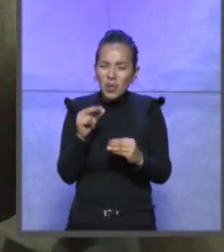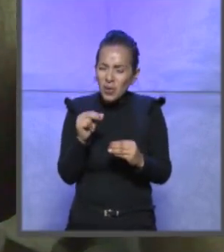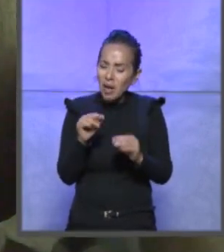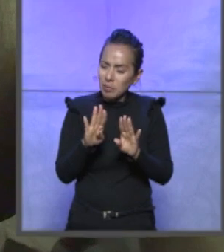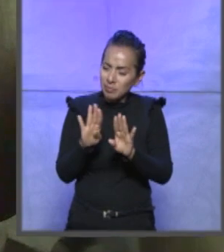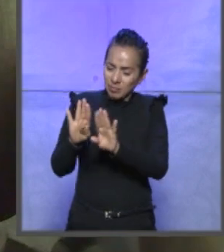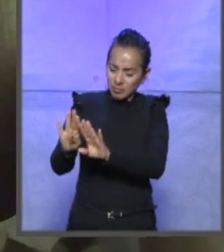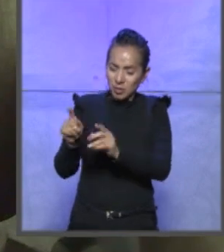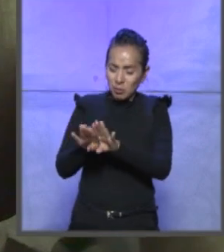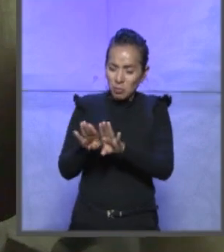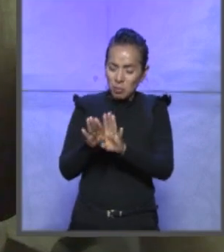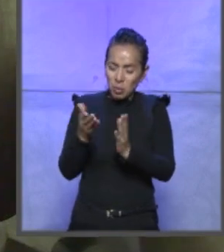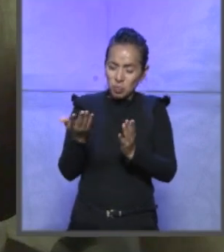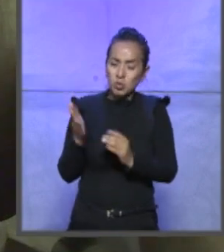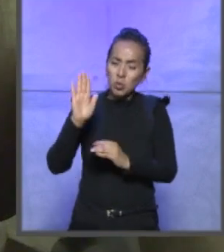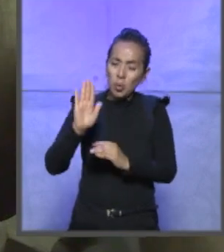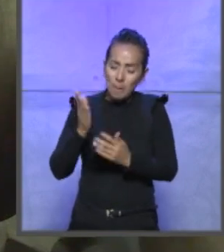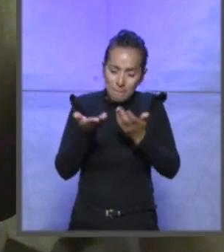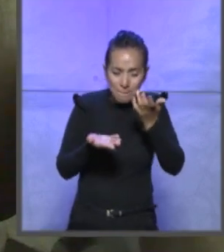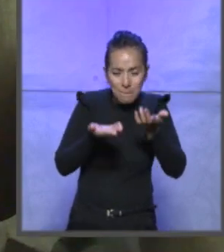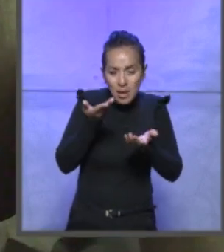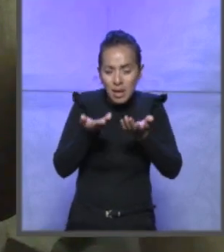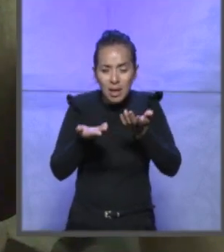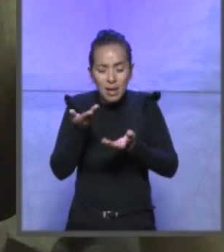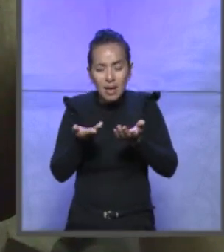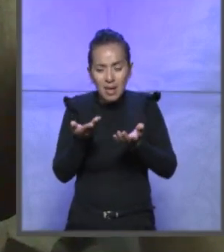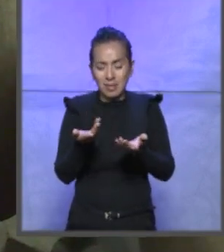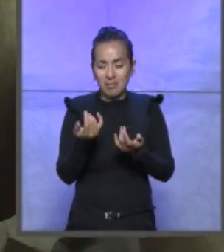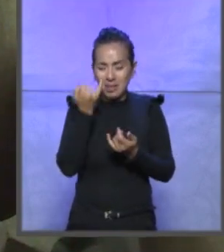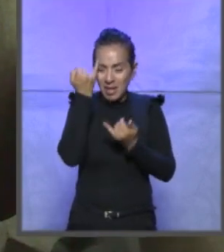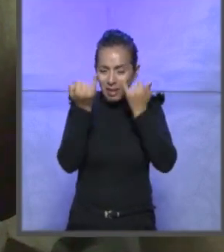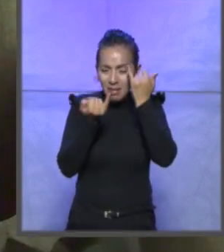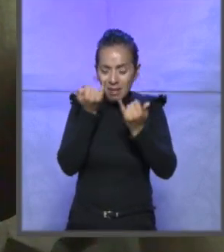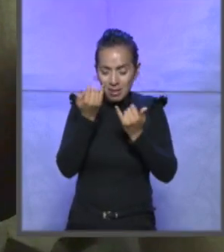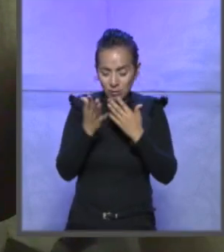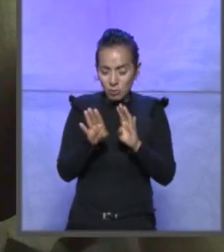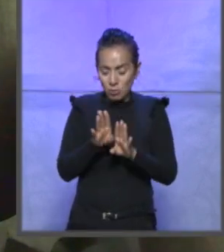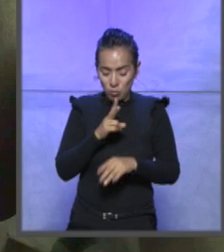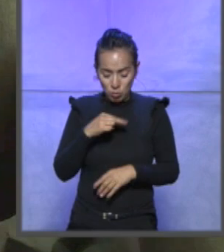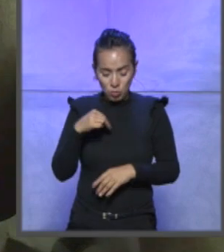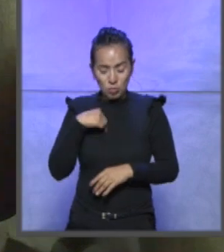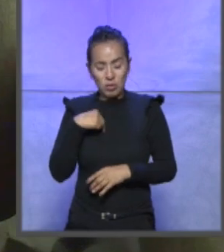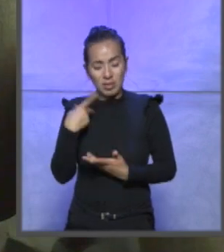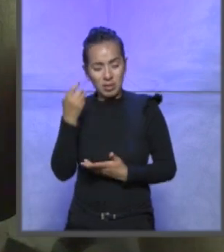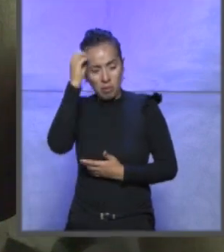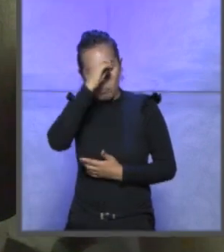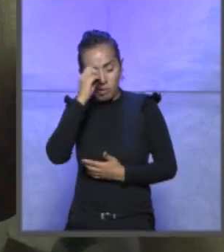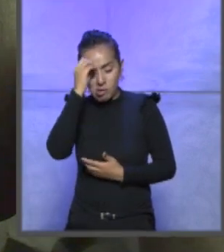es comparar las ideas, expresar cada uno de nosotros nuestros argumentos